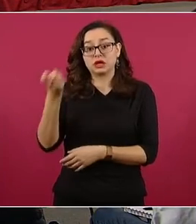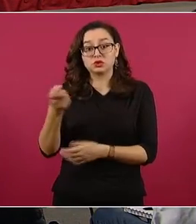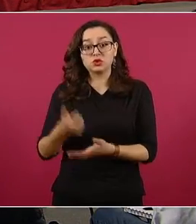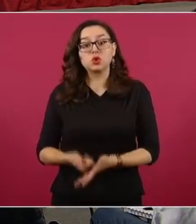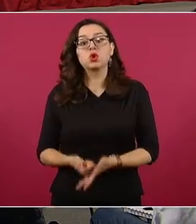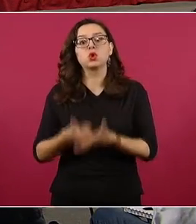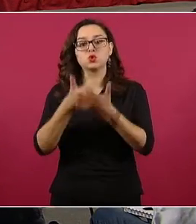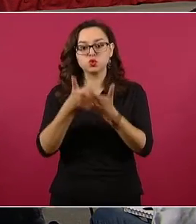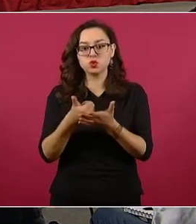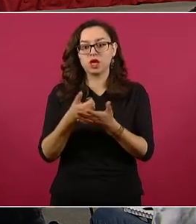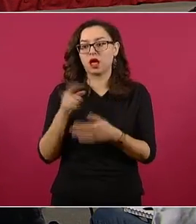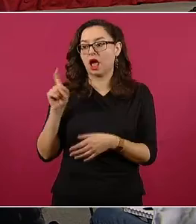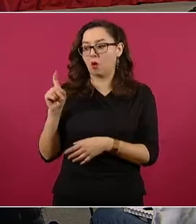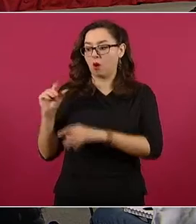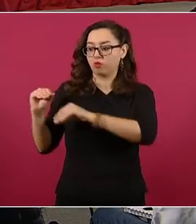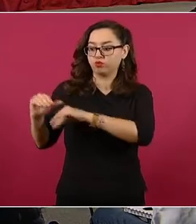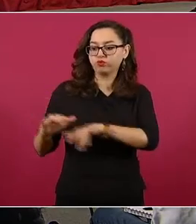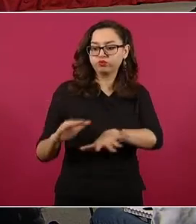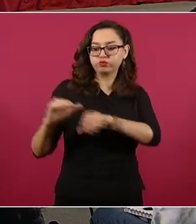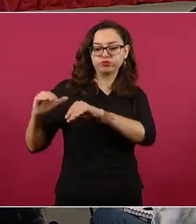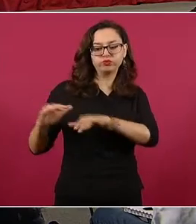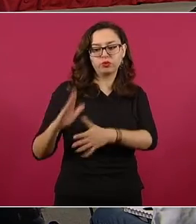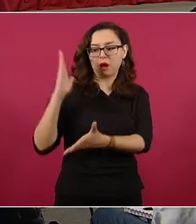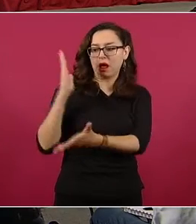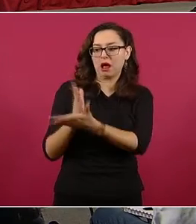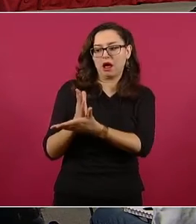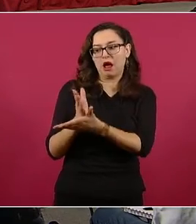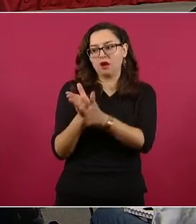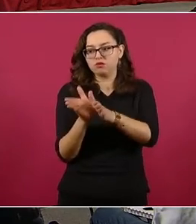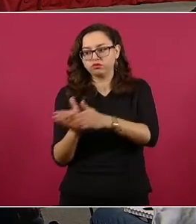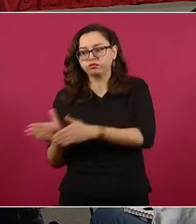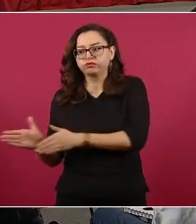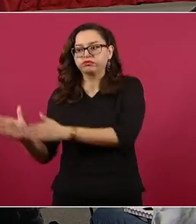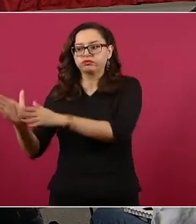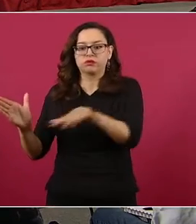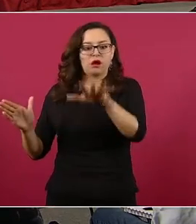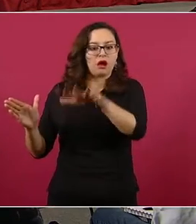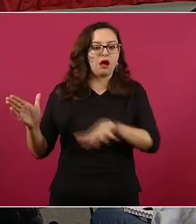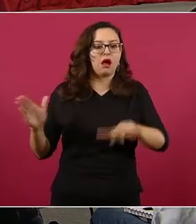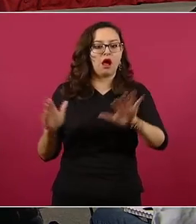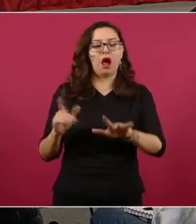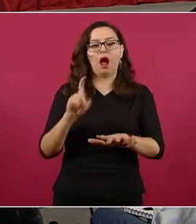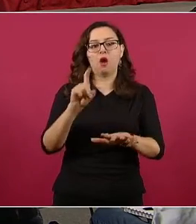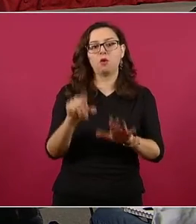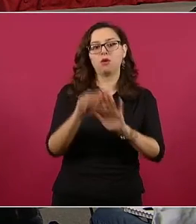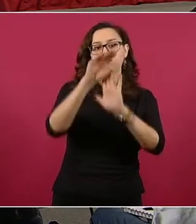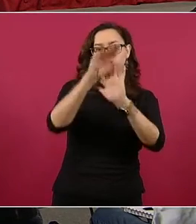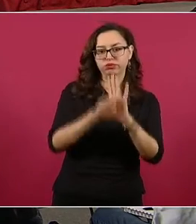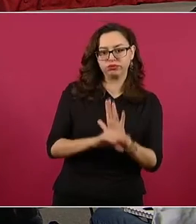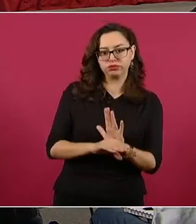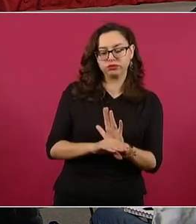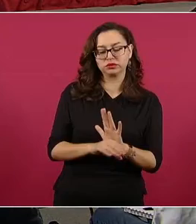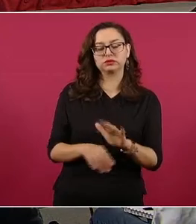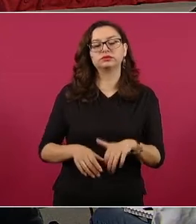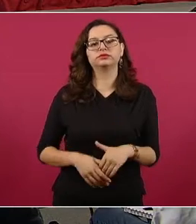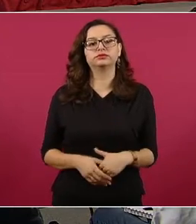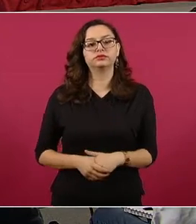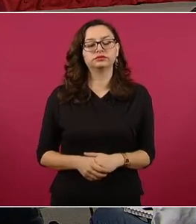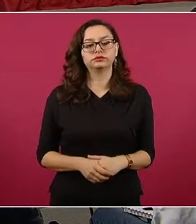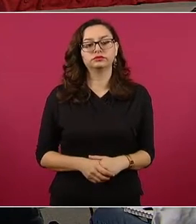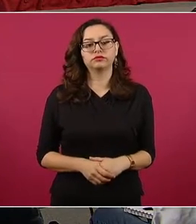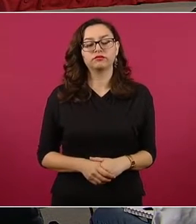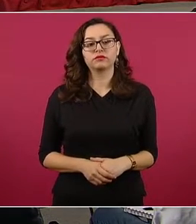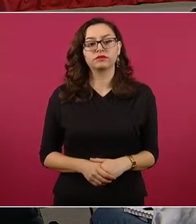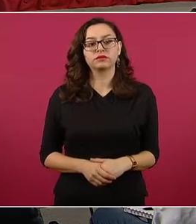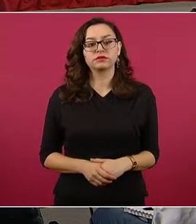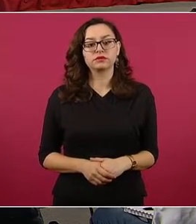permitirá asegurar que baje el nivel del agua. Adelante, por favor. También durante la concentración